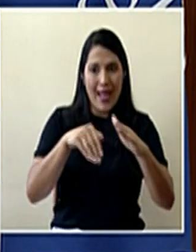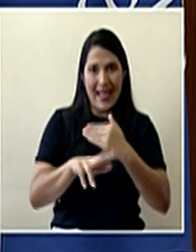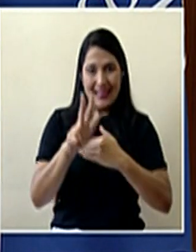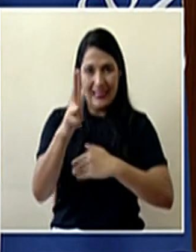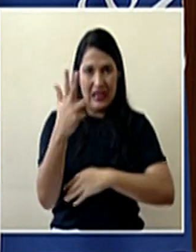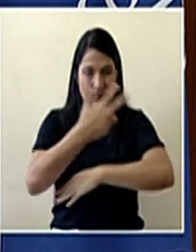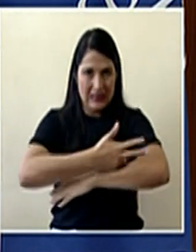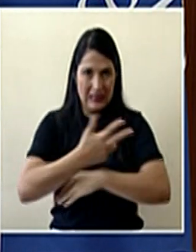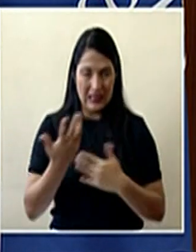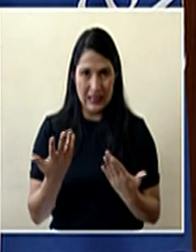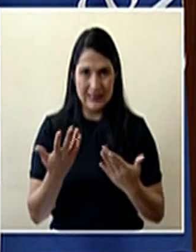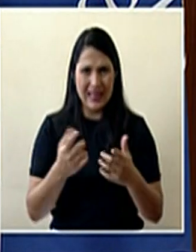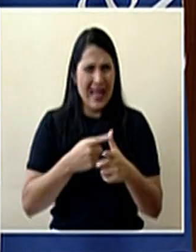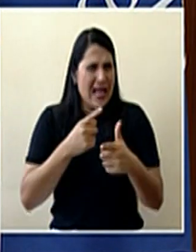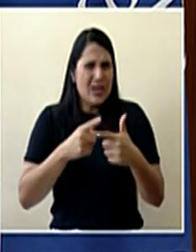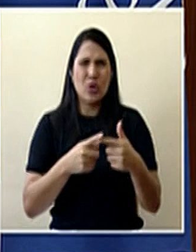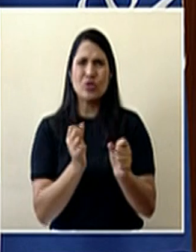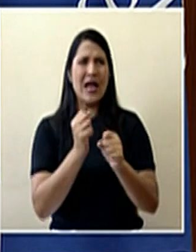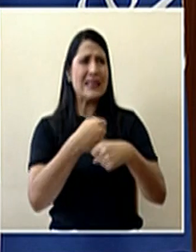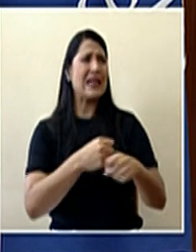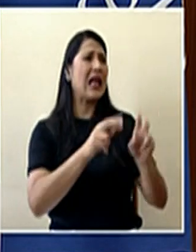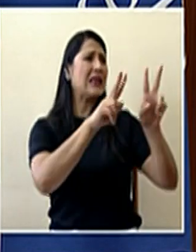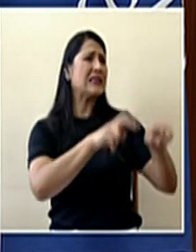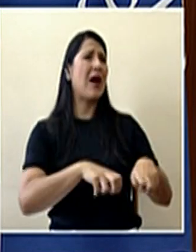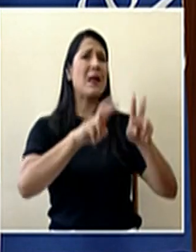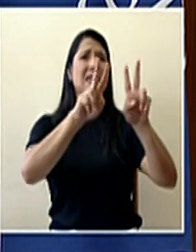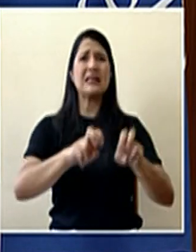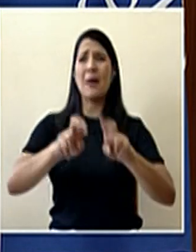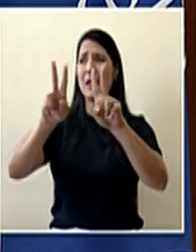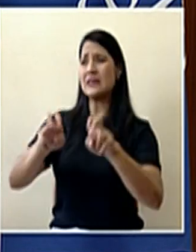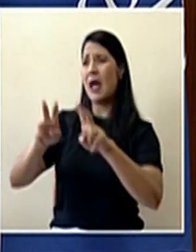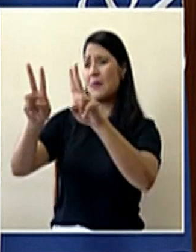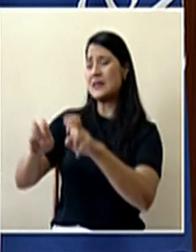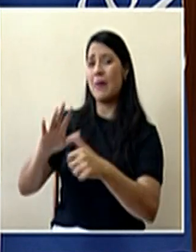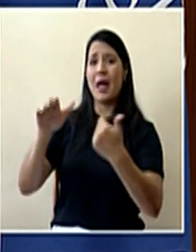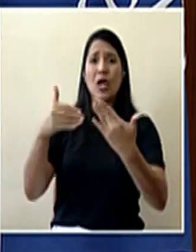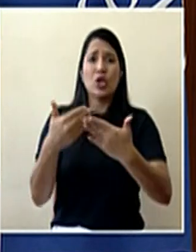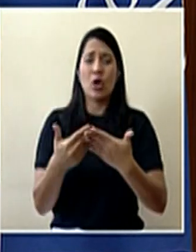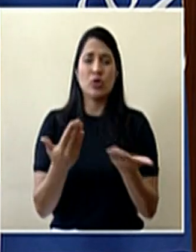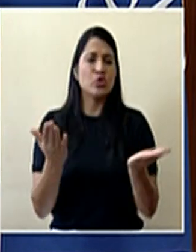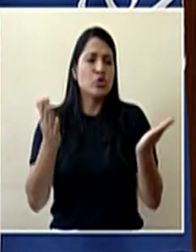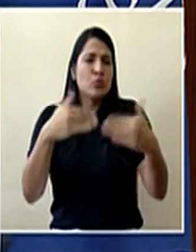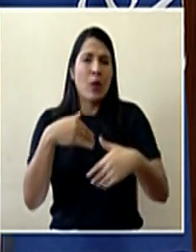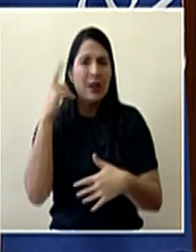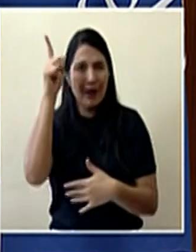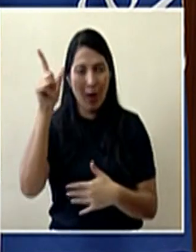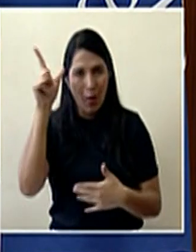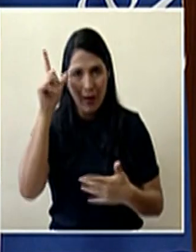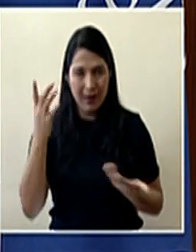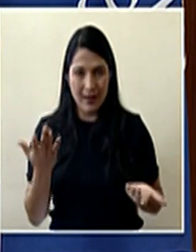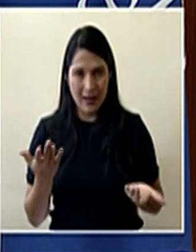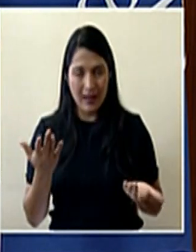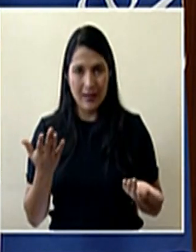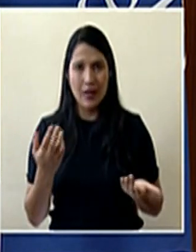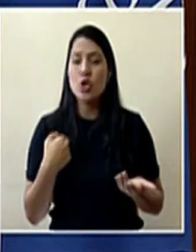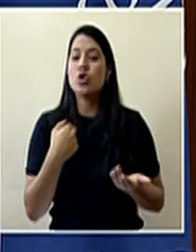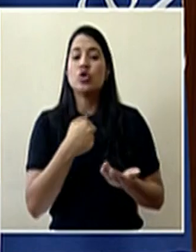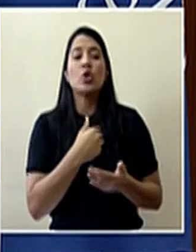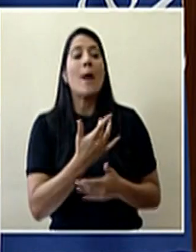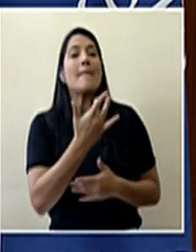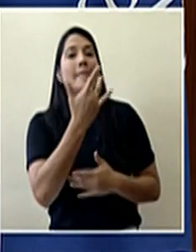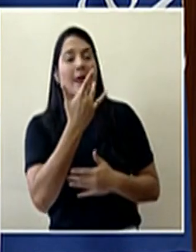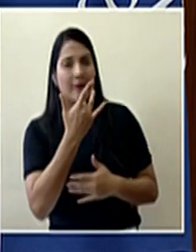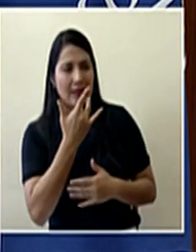prueba masiva, así como se establece o como algunos lo entienden, no tiene ningún sentido ni ninguna lógica. Lo que estamos haciendo es, con definición de caso